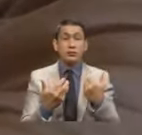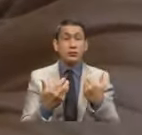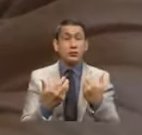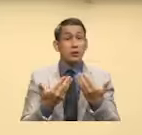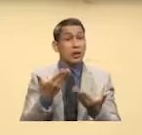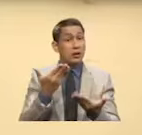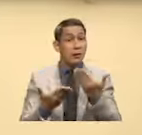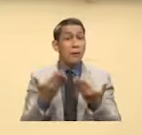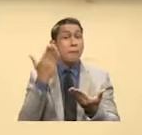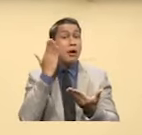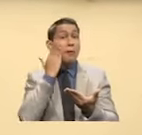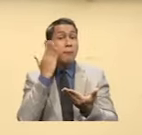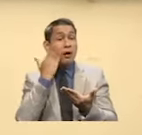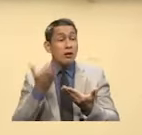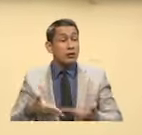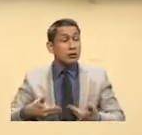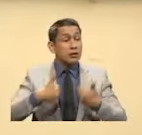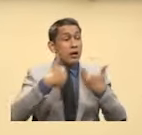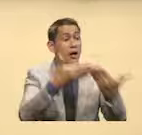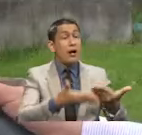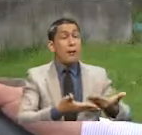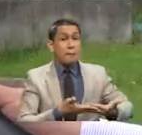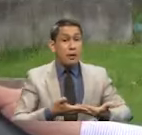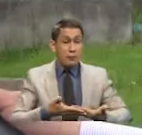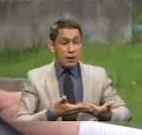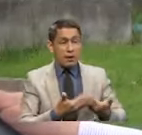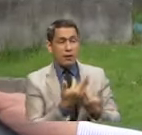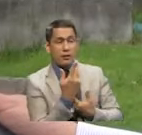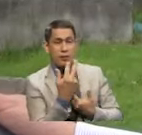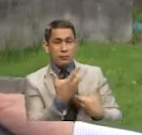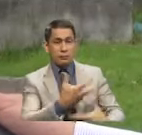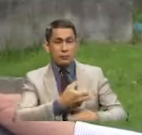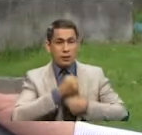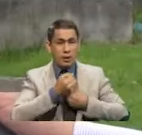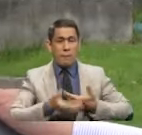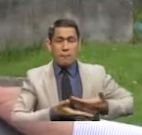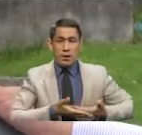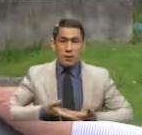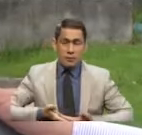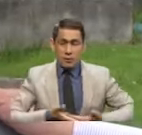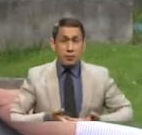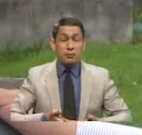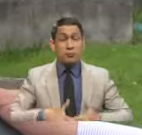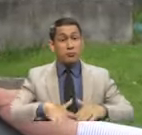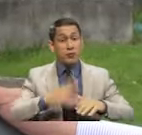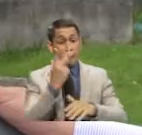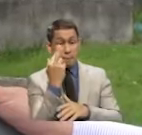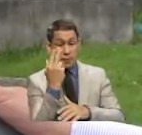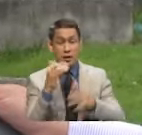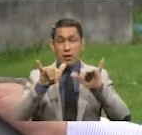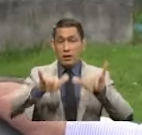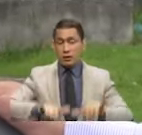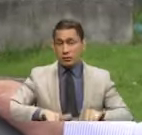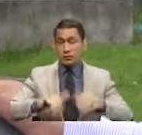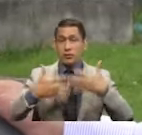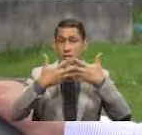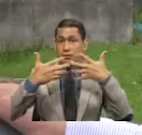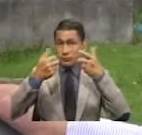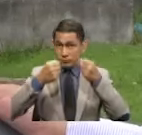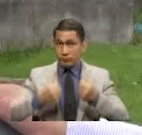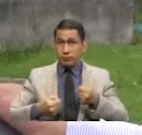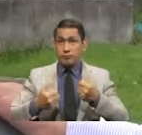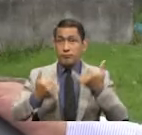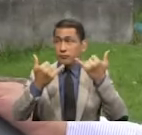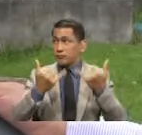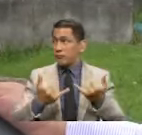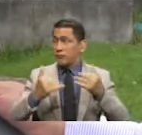intercambio. La pareja puede ir a prisión. Ellos están con medidas sustitutivas y posterior con la unidad judicial